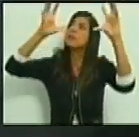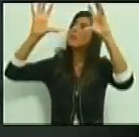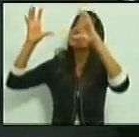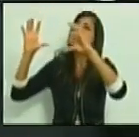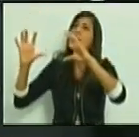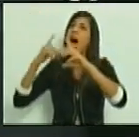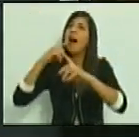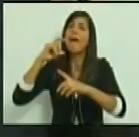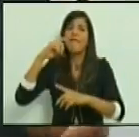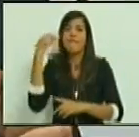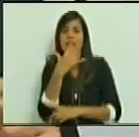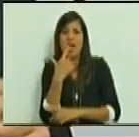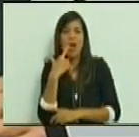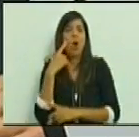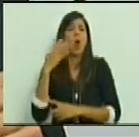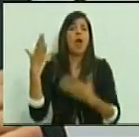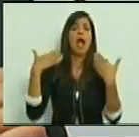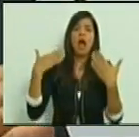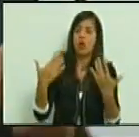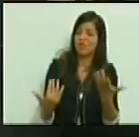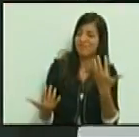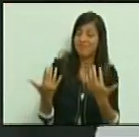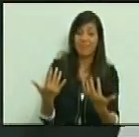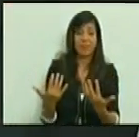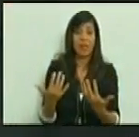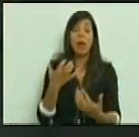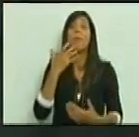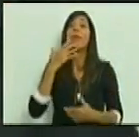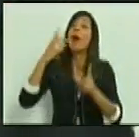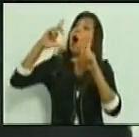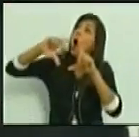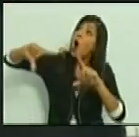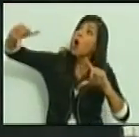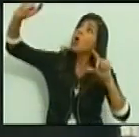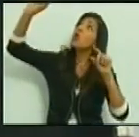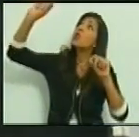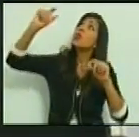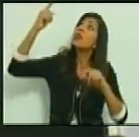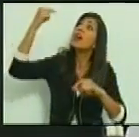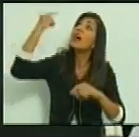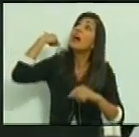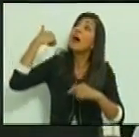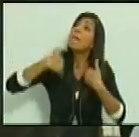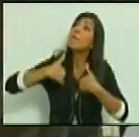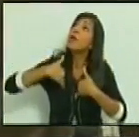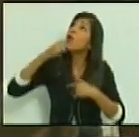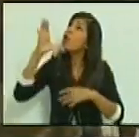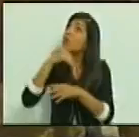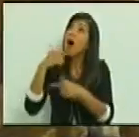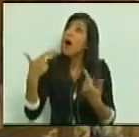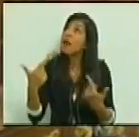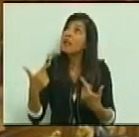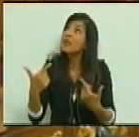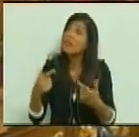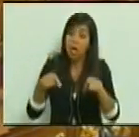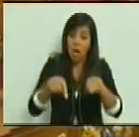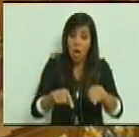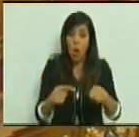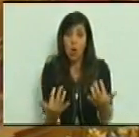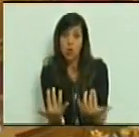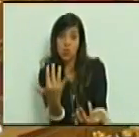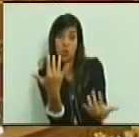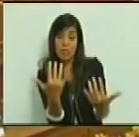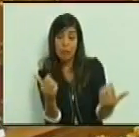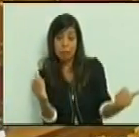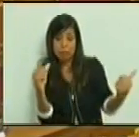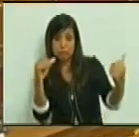La agricultura no espera. Si la luna le tocaba llegar el miércoles y no llegó, se fregó la cosecha,